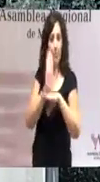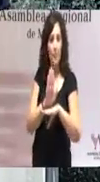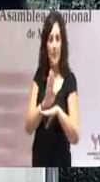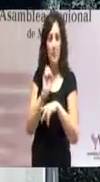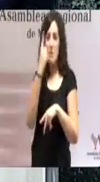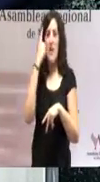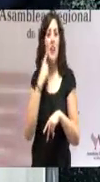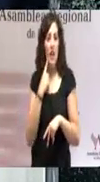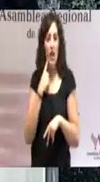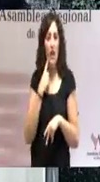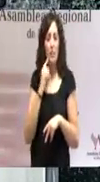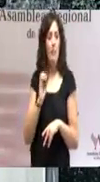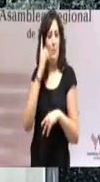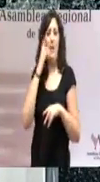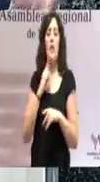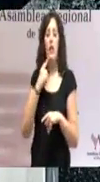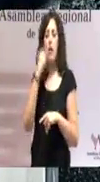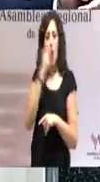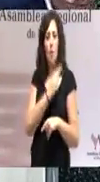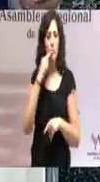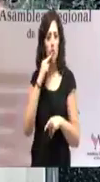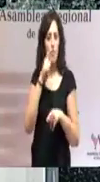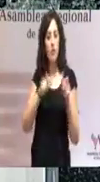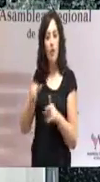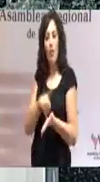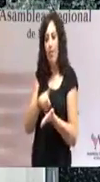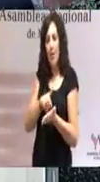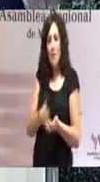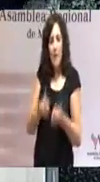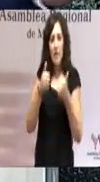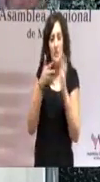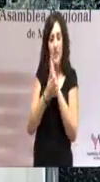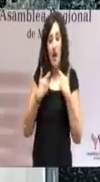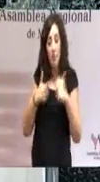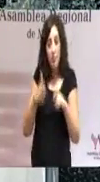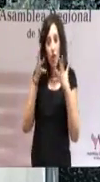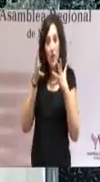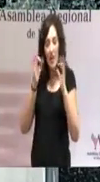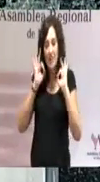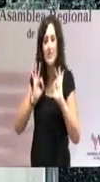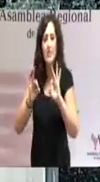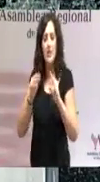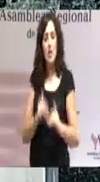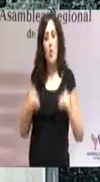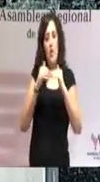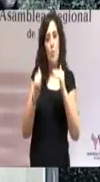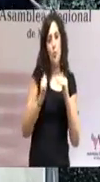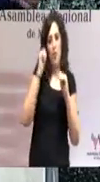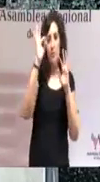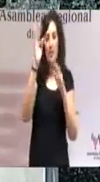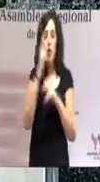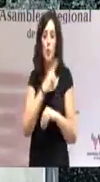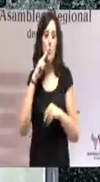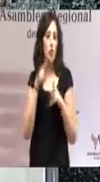desde el primer día, sabe que nos hemos comprometido con los más débiles y creamos una consejería exclusivamente dedicada a la igualdad de oportunidades y al